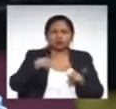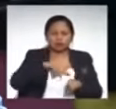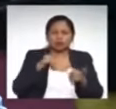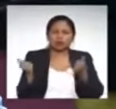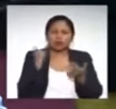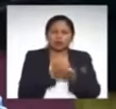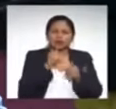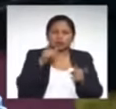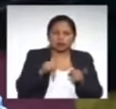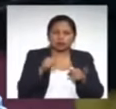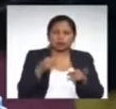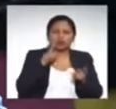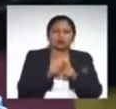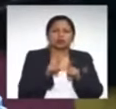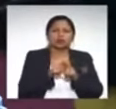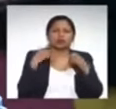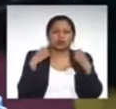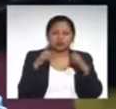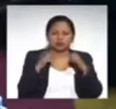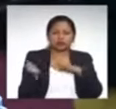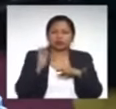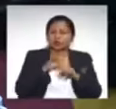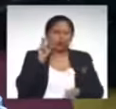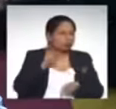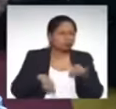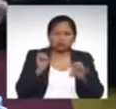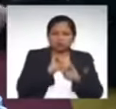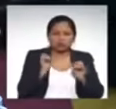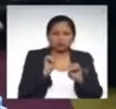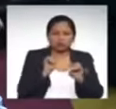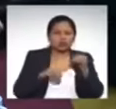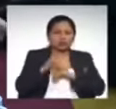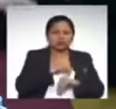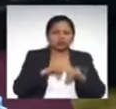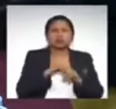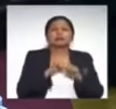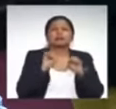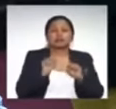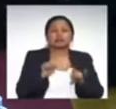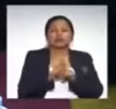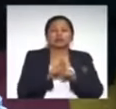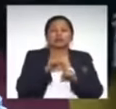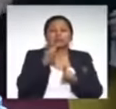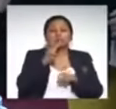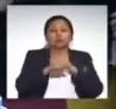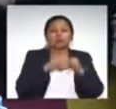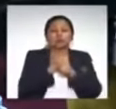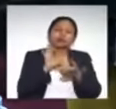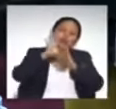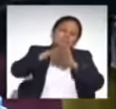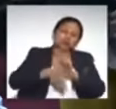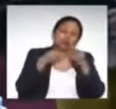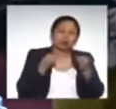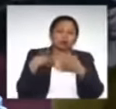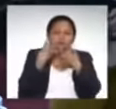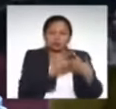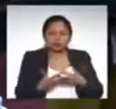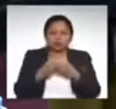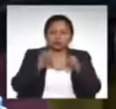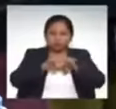nosotros aprobamos aquí durante los estados de calamidad porque no existían estas reformas. Y 2 años después que muchas